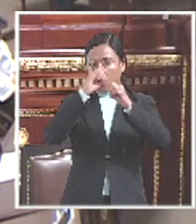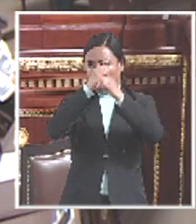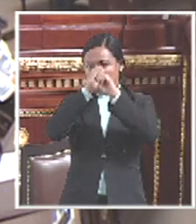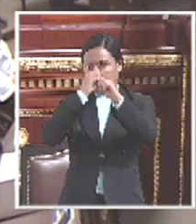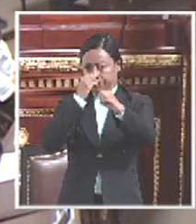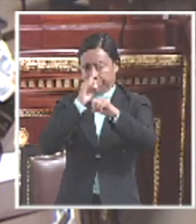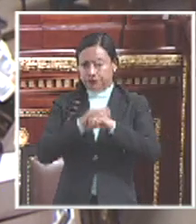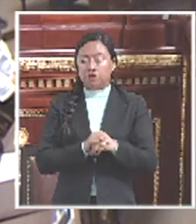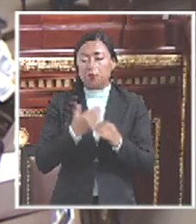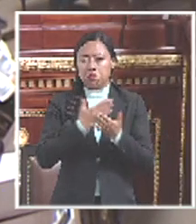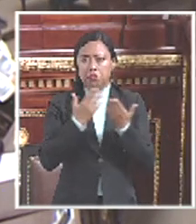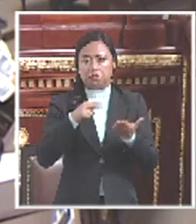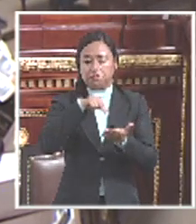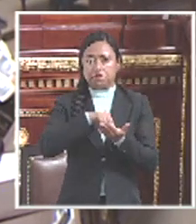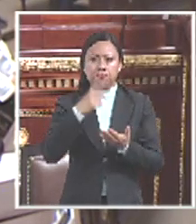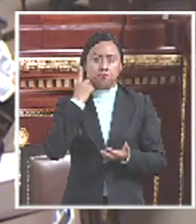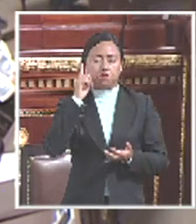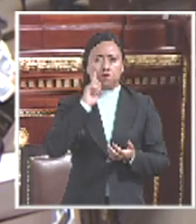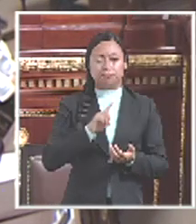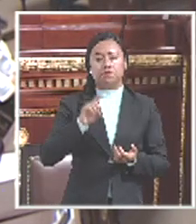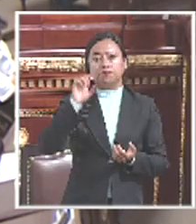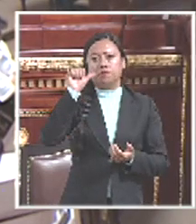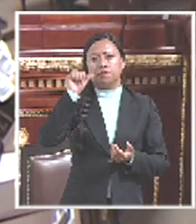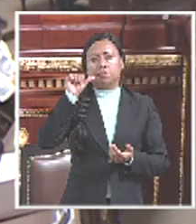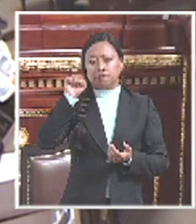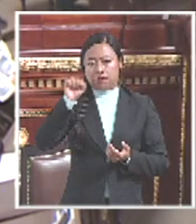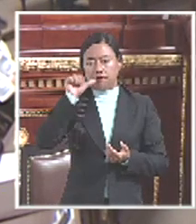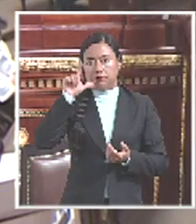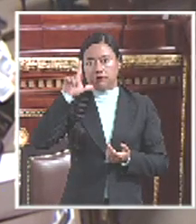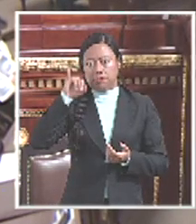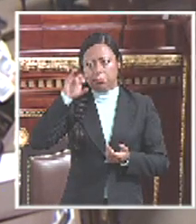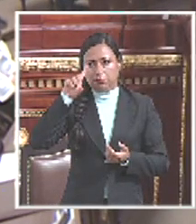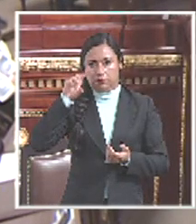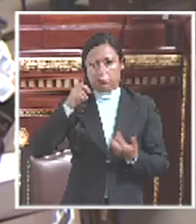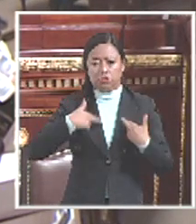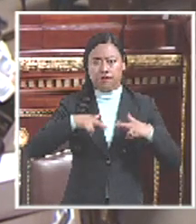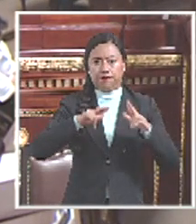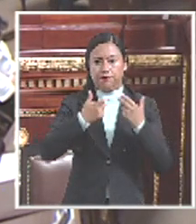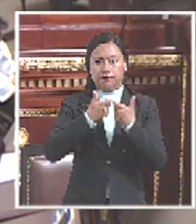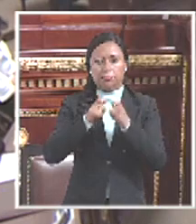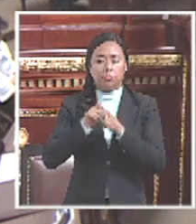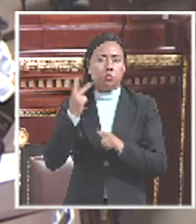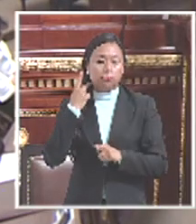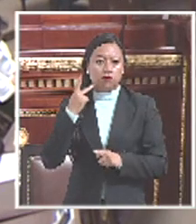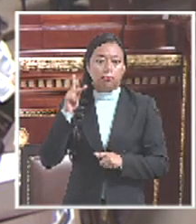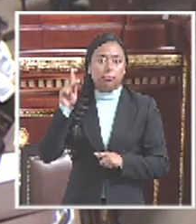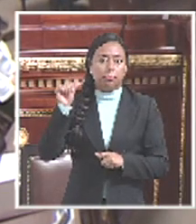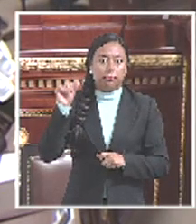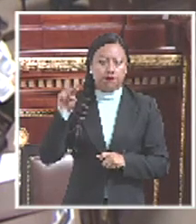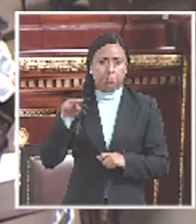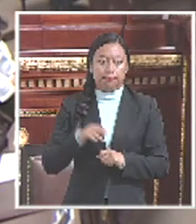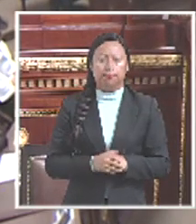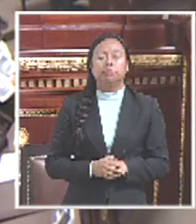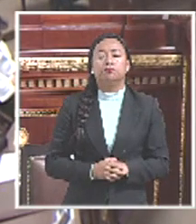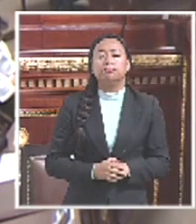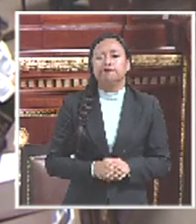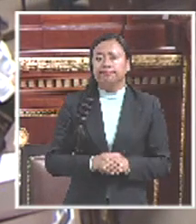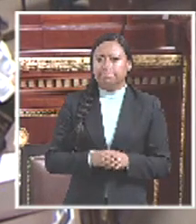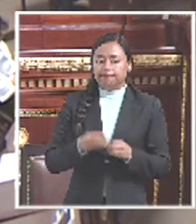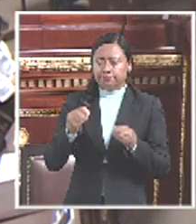diputada María Gabriela Salido Magos, integrante del Grupo Parlamentario del Partido Acción Nacional, hasta por 5 minutos. Adelante, diputada. Diputada